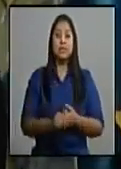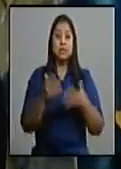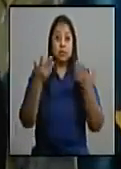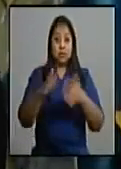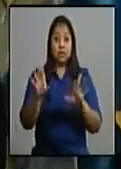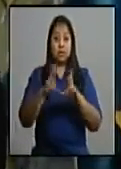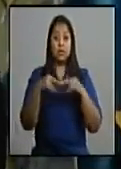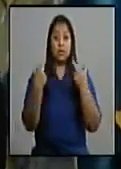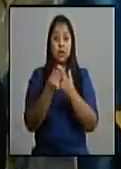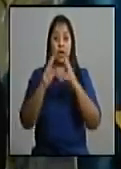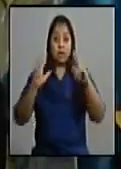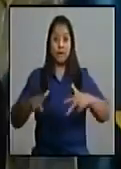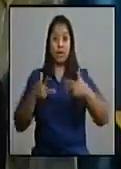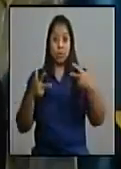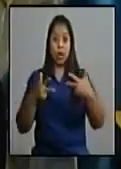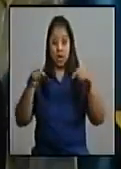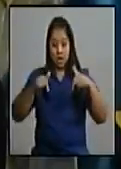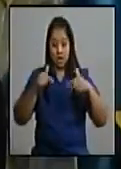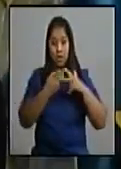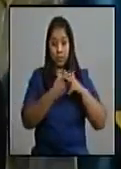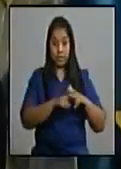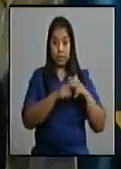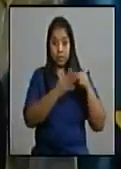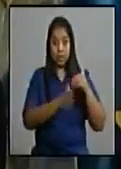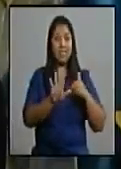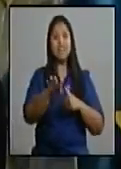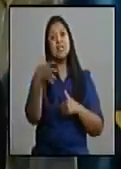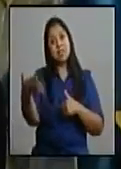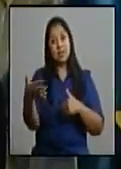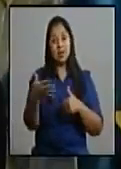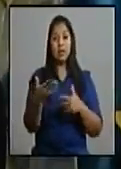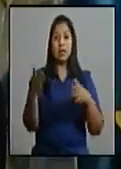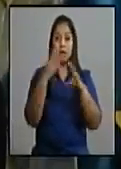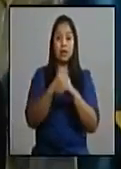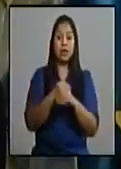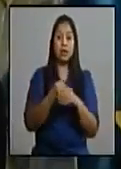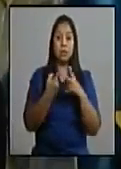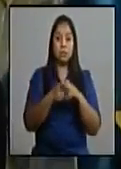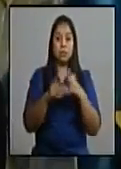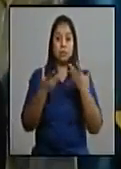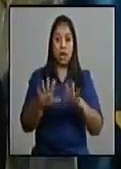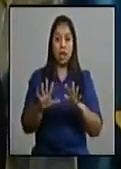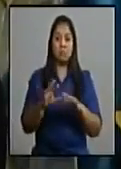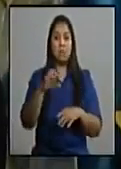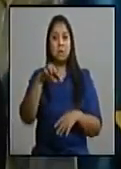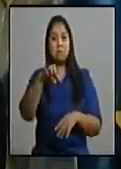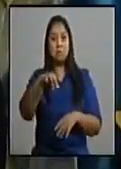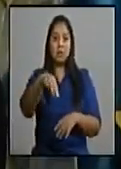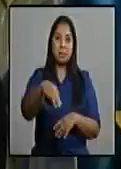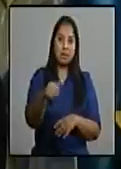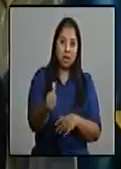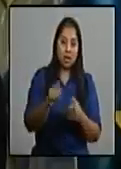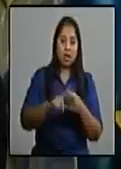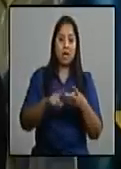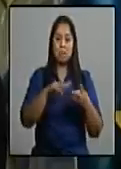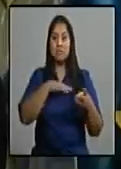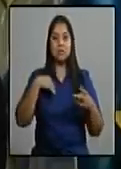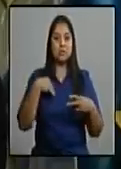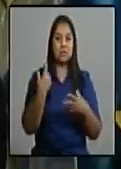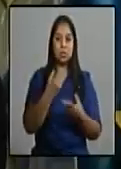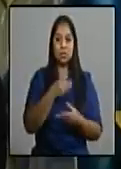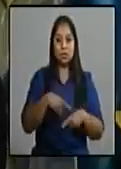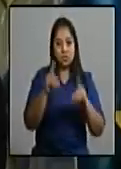reuniones virtuales a partir de ahorita, desde ayer, perdón, ya con la gente del PMA, del Mides, del